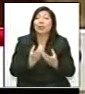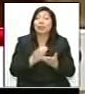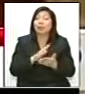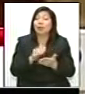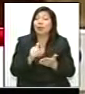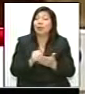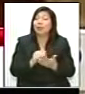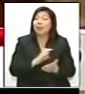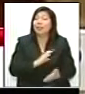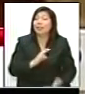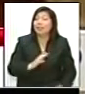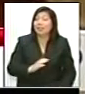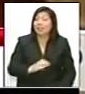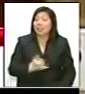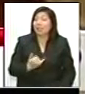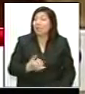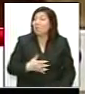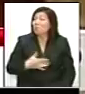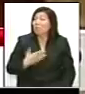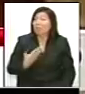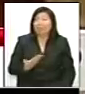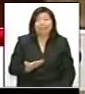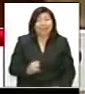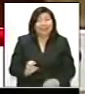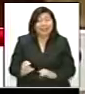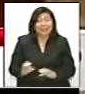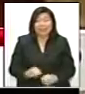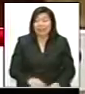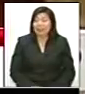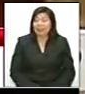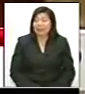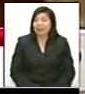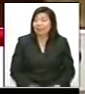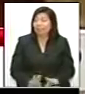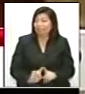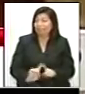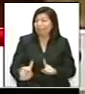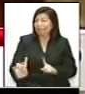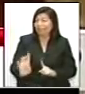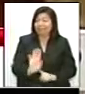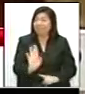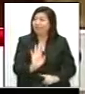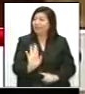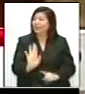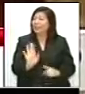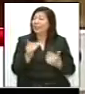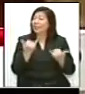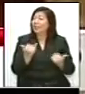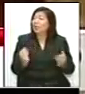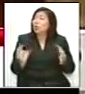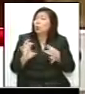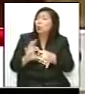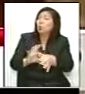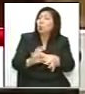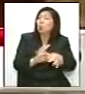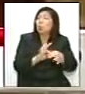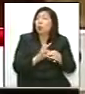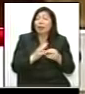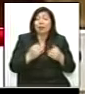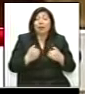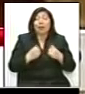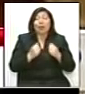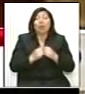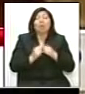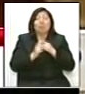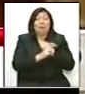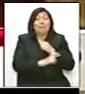aparato estatal. Acá no podemos hacer distingos. Acá estamos unidos debemos estar unidos como